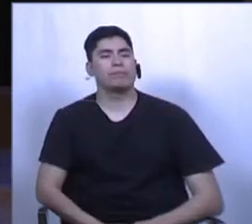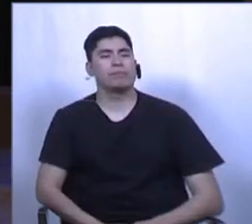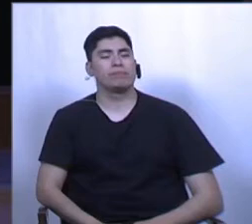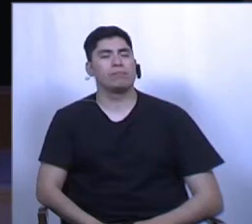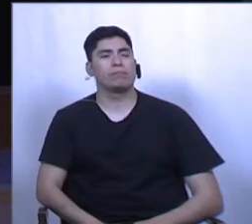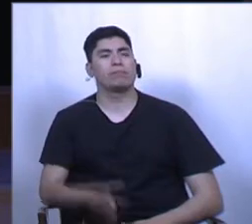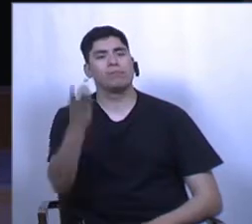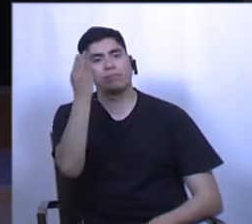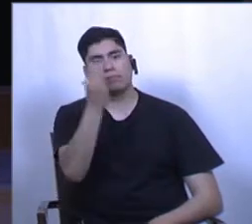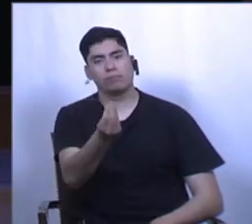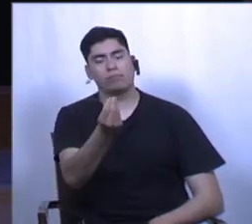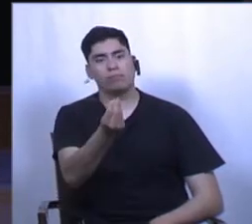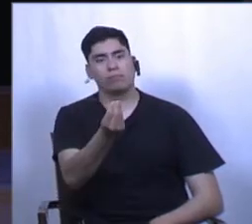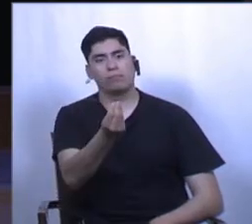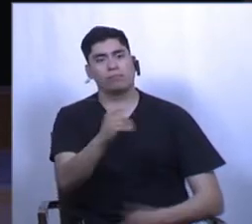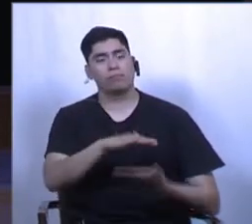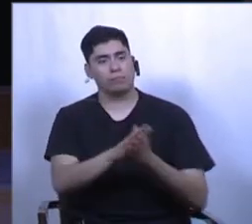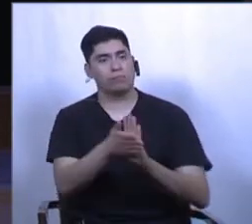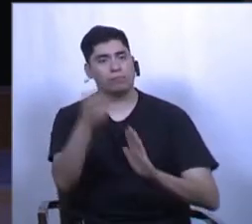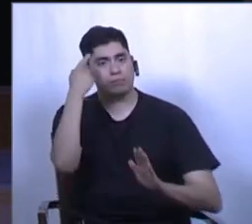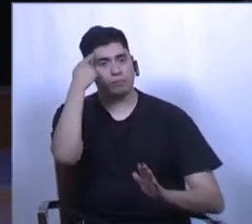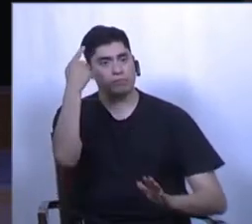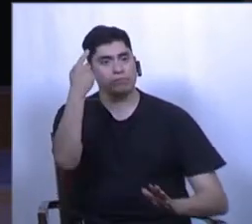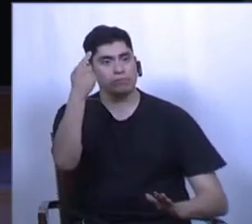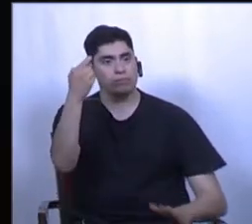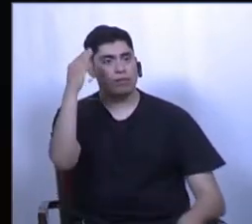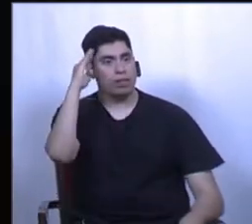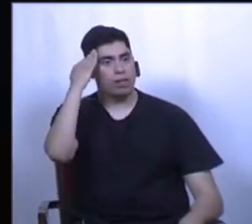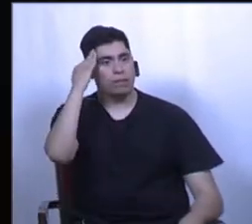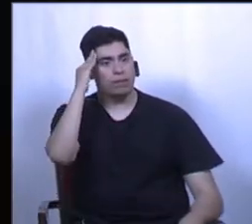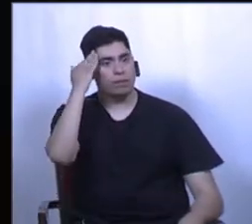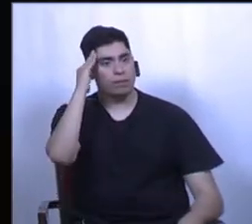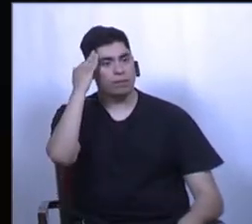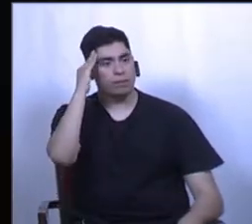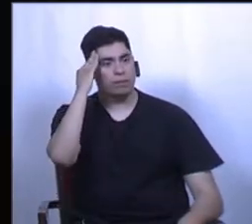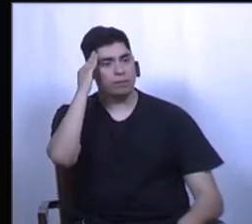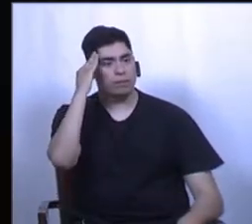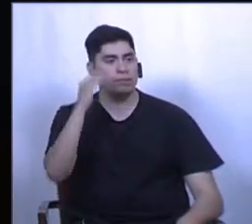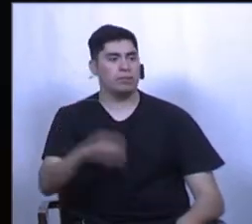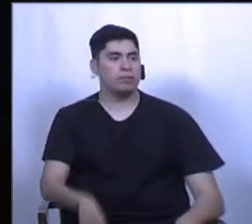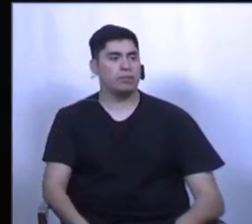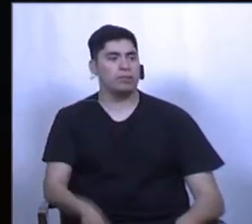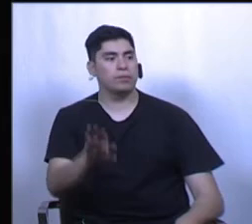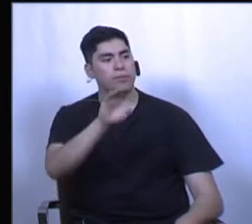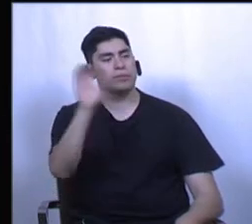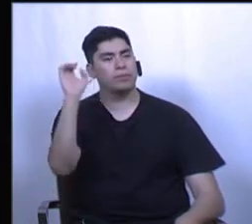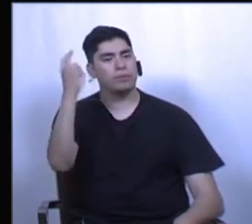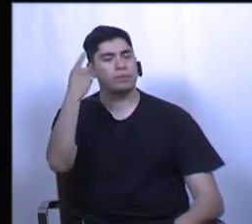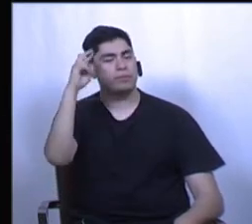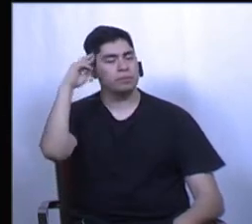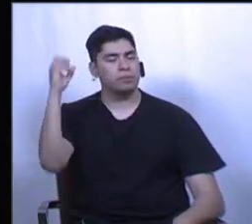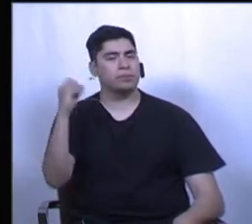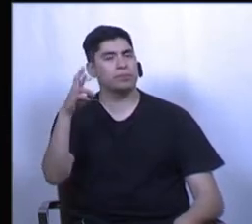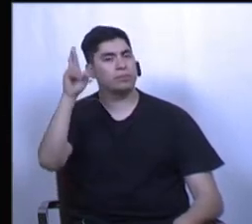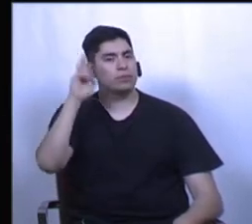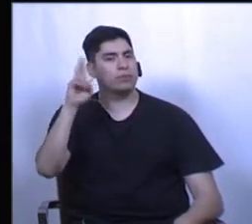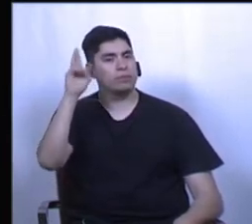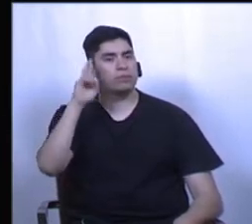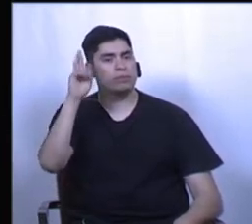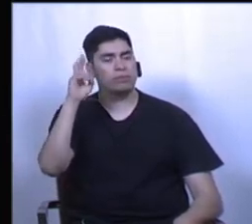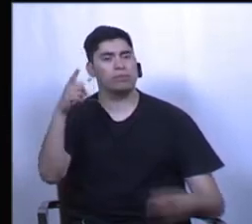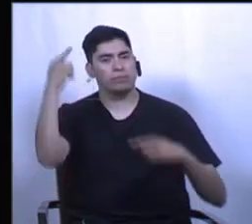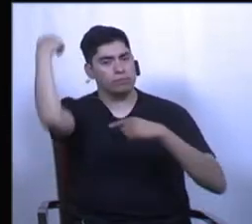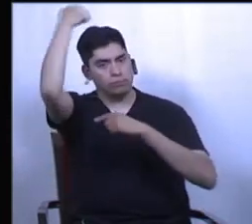se pierden. Y todos sabemos que la memoria se pierde, pero las sinapsis son importantes no solo para la memoria y los recuerdos, sino que para que el cerebro